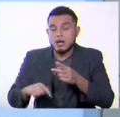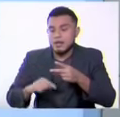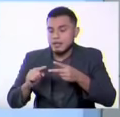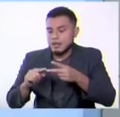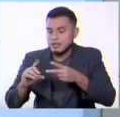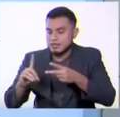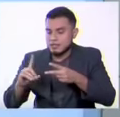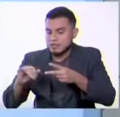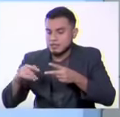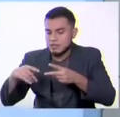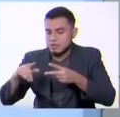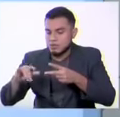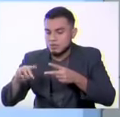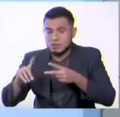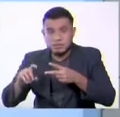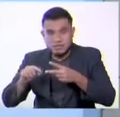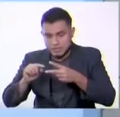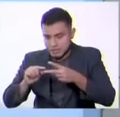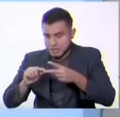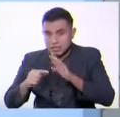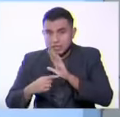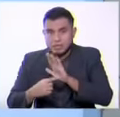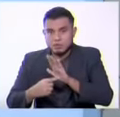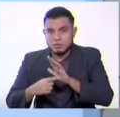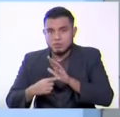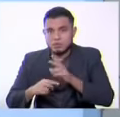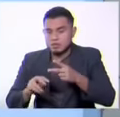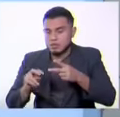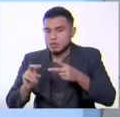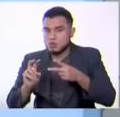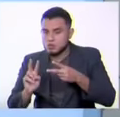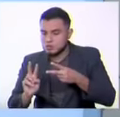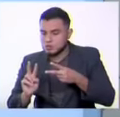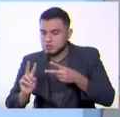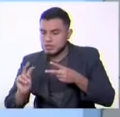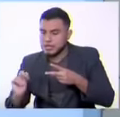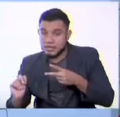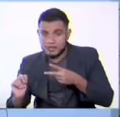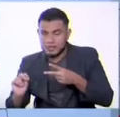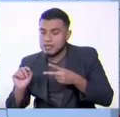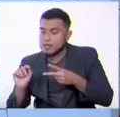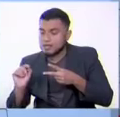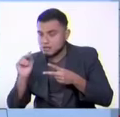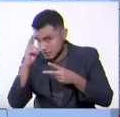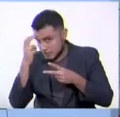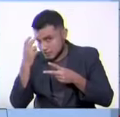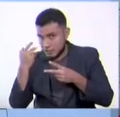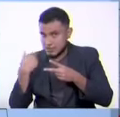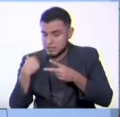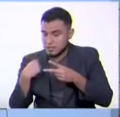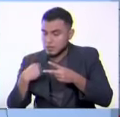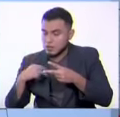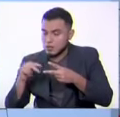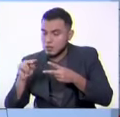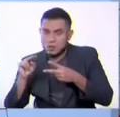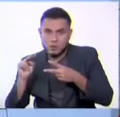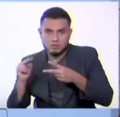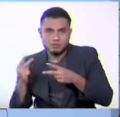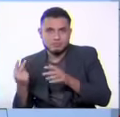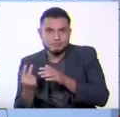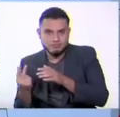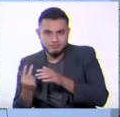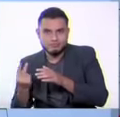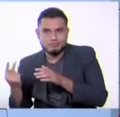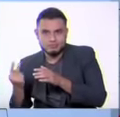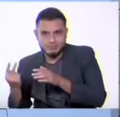diploide, representada por 2 sub n, significa que contienen dos juegos de